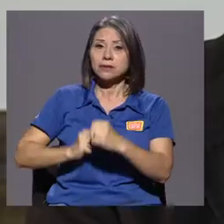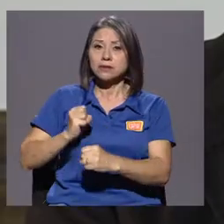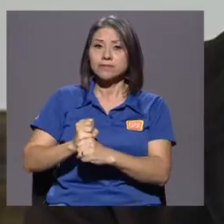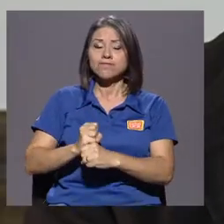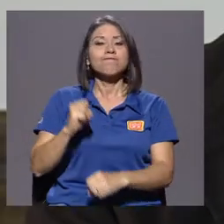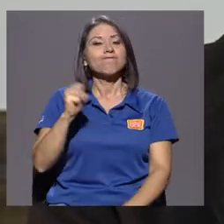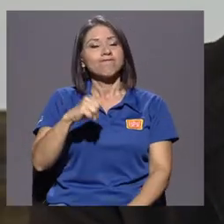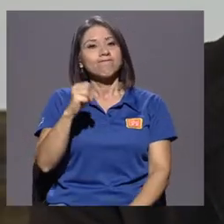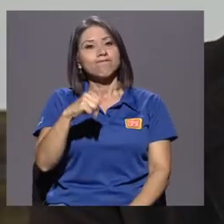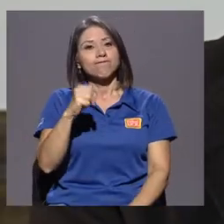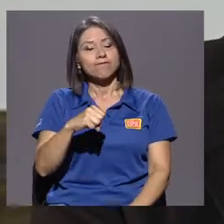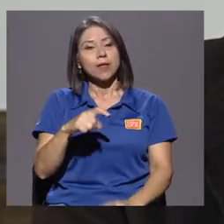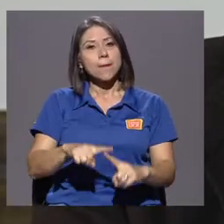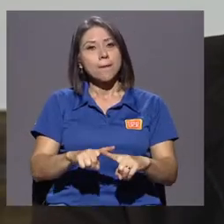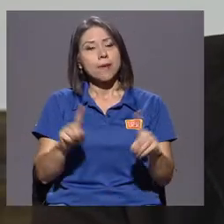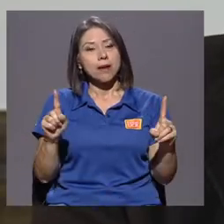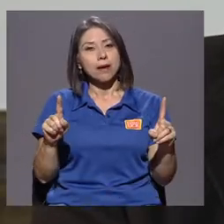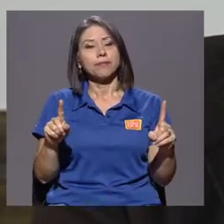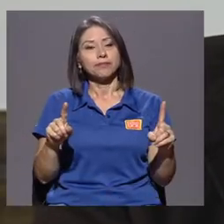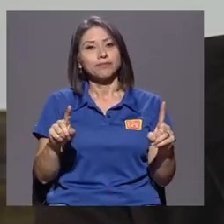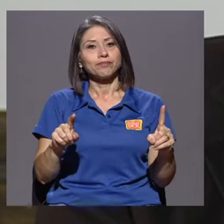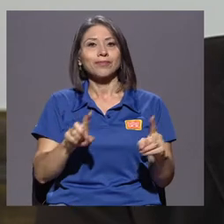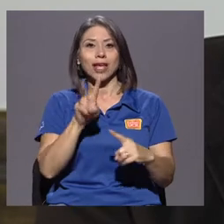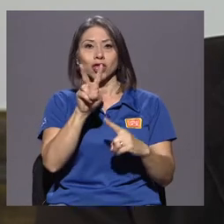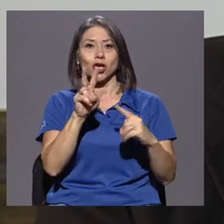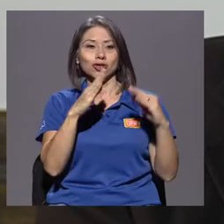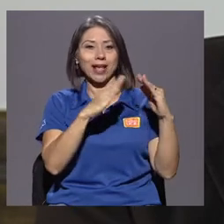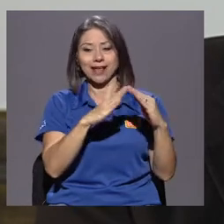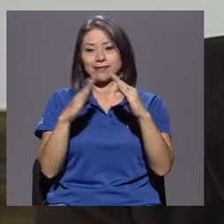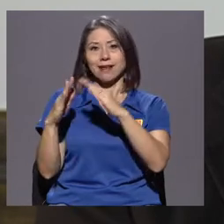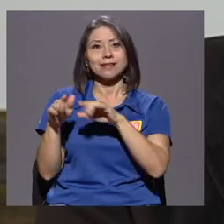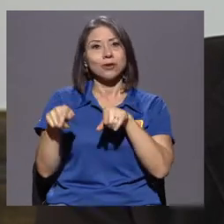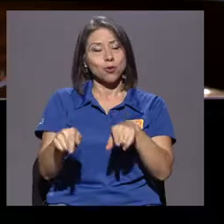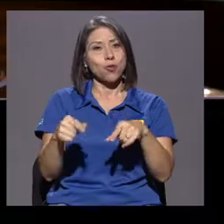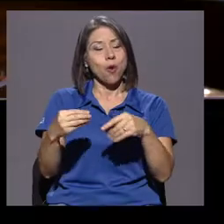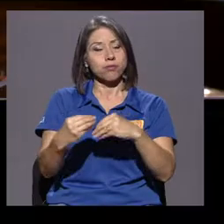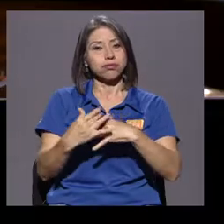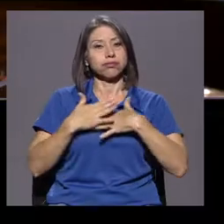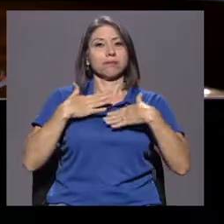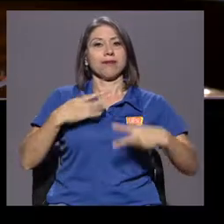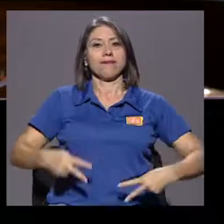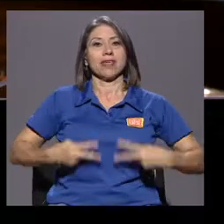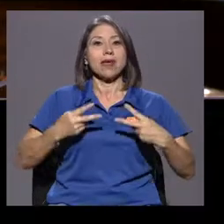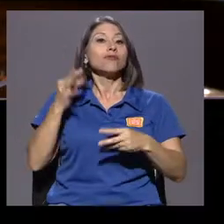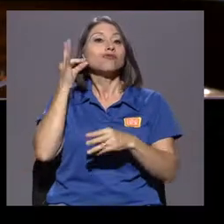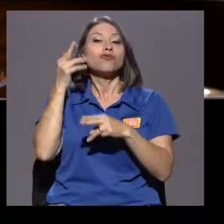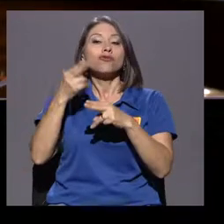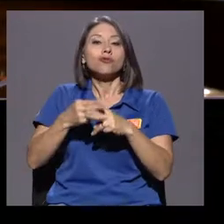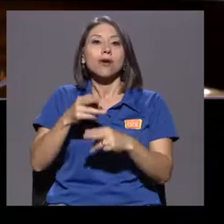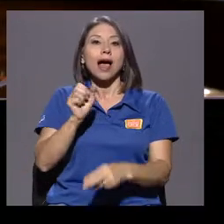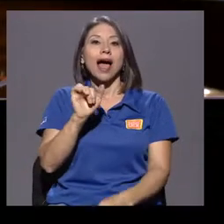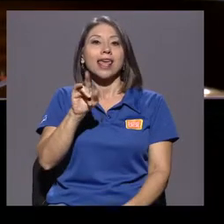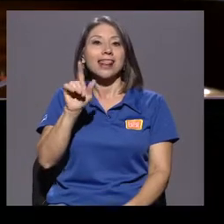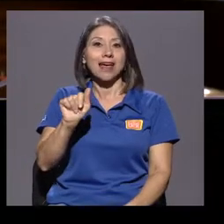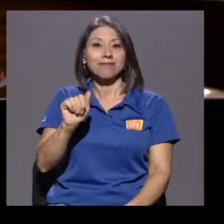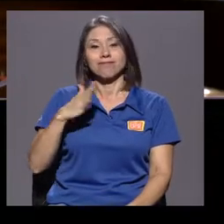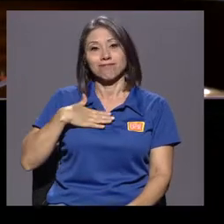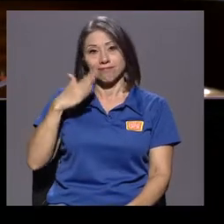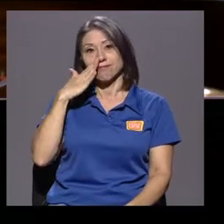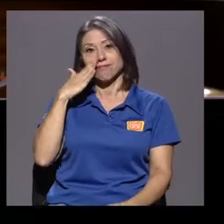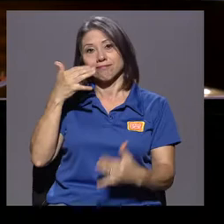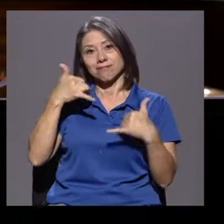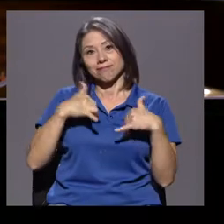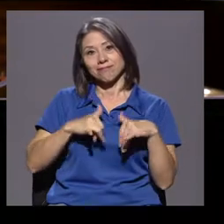pero pero si esas dos casas marcaron mi vida doña herida que ahí está ahí la tengo a mi mamá por dicha